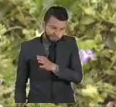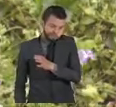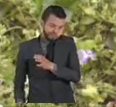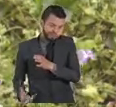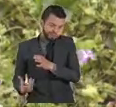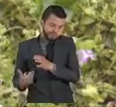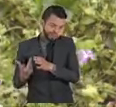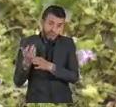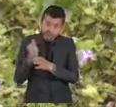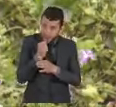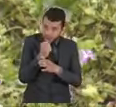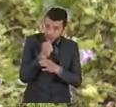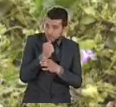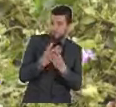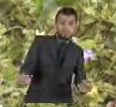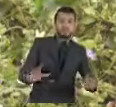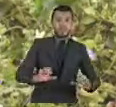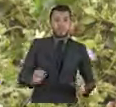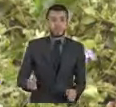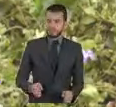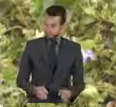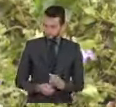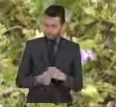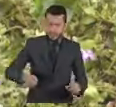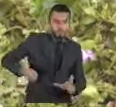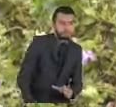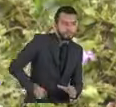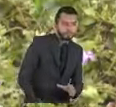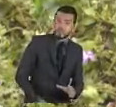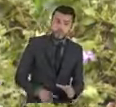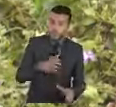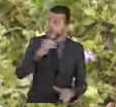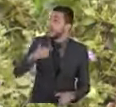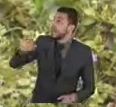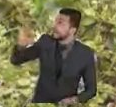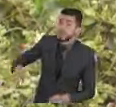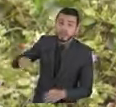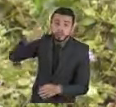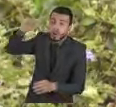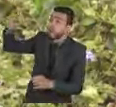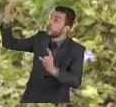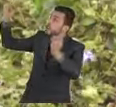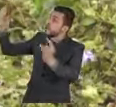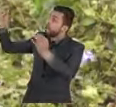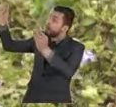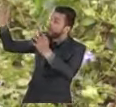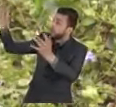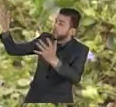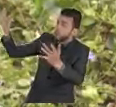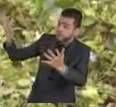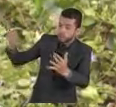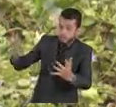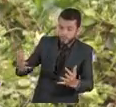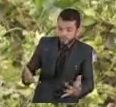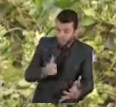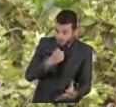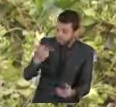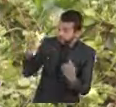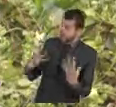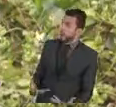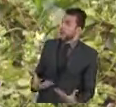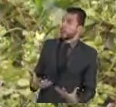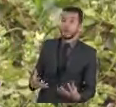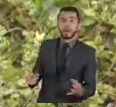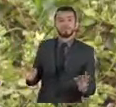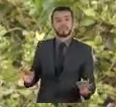De manera que proteger esa estructura de páramos, que es nuestra matriz de la estructura ecológica principal regional, nuestra